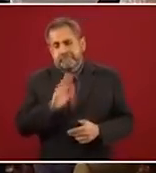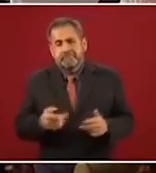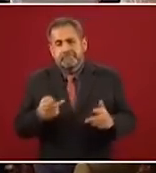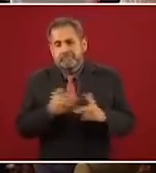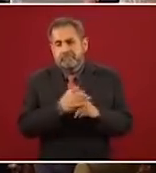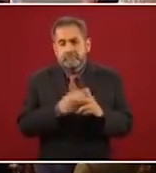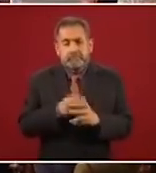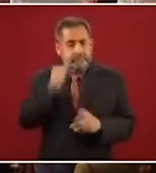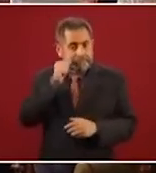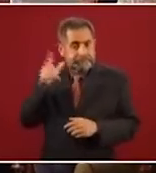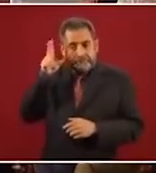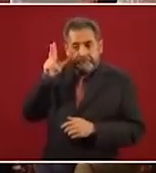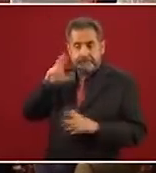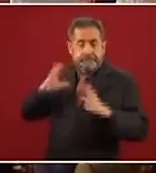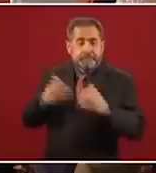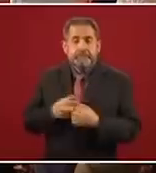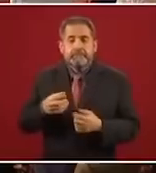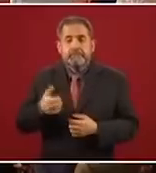antier.